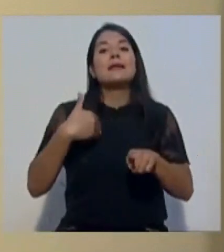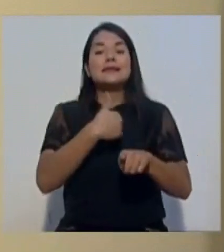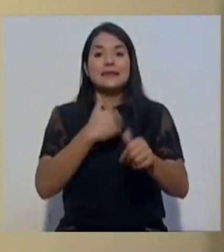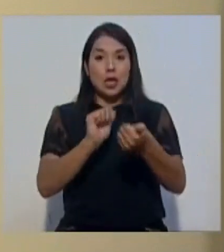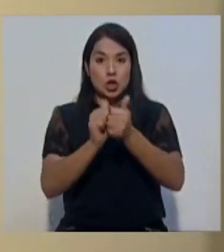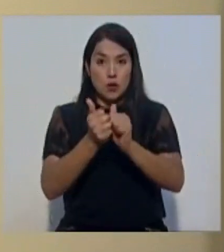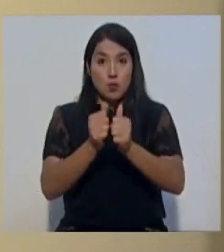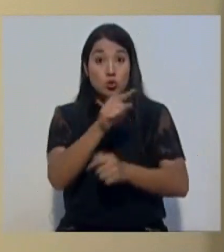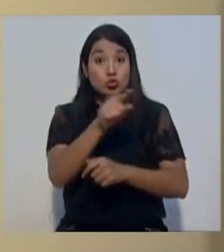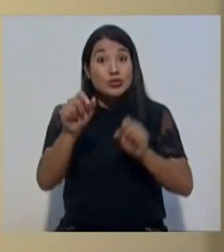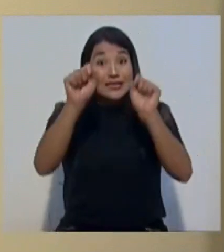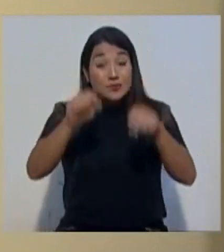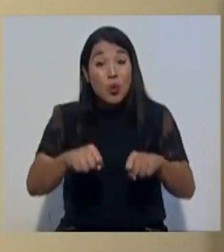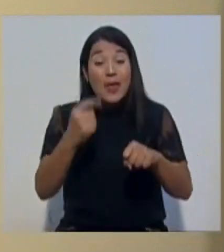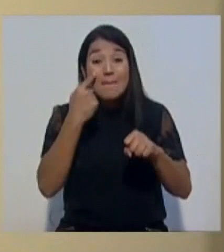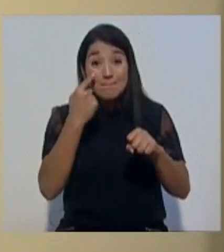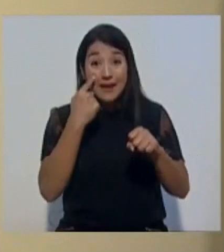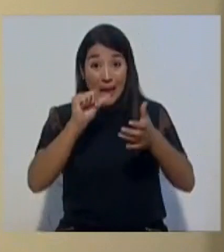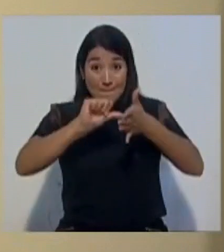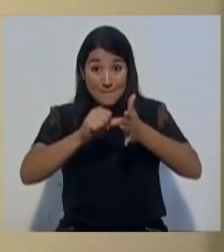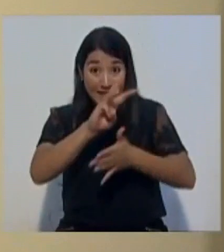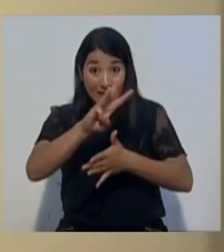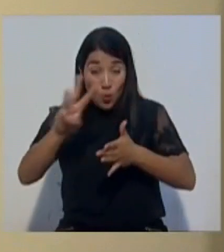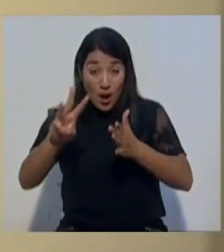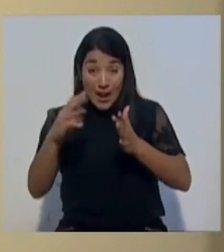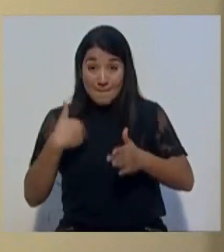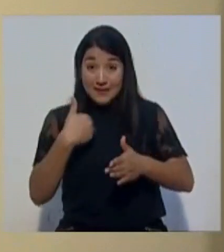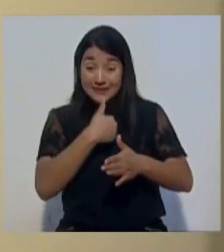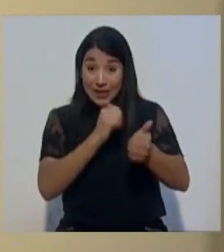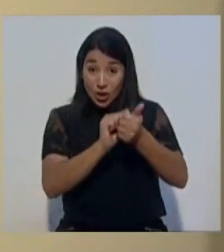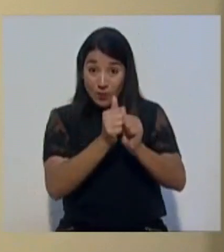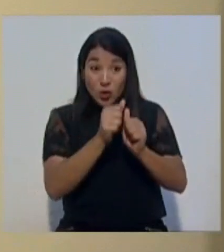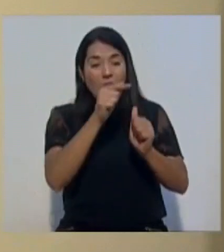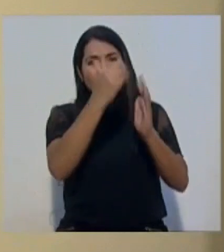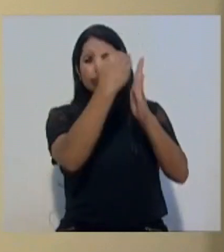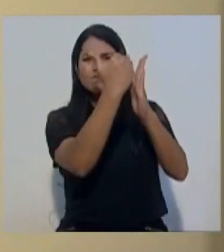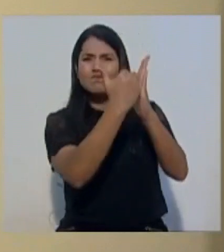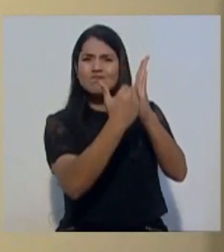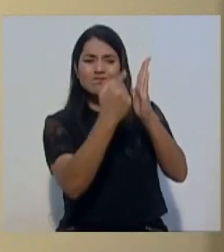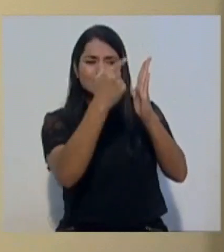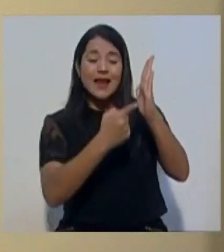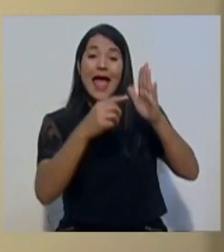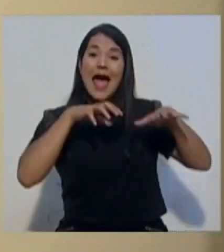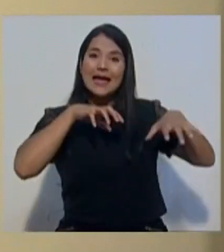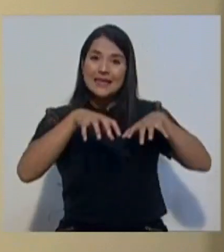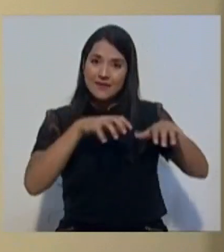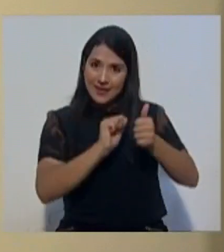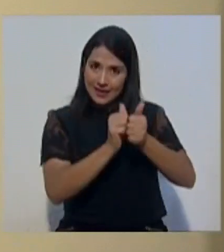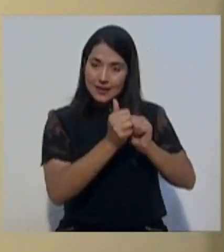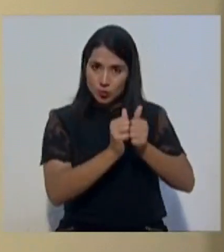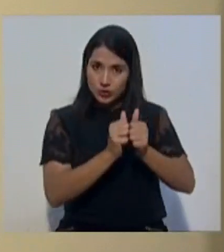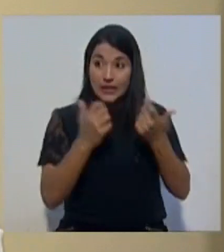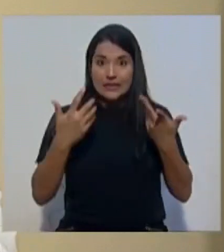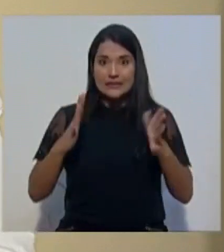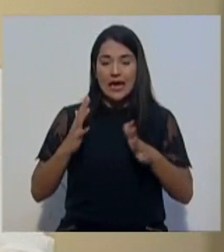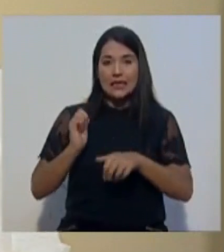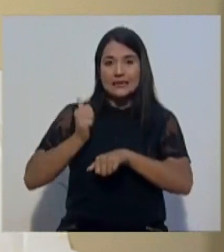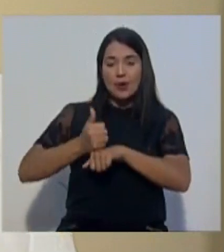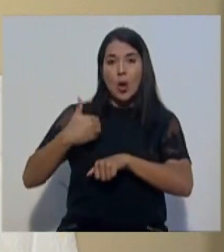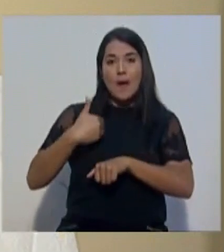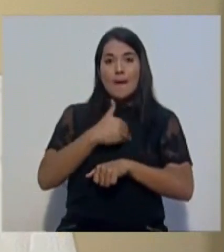van a encontrar una lista de actividades deportivas que bien ha planteado el ministro del Deporte,